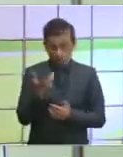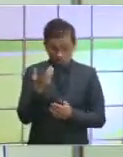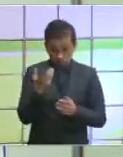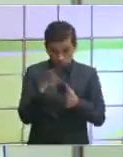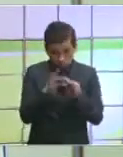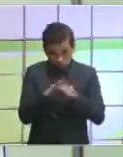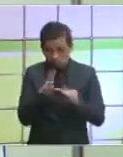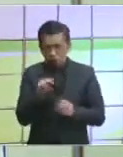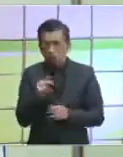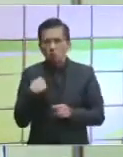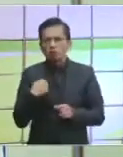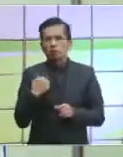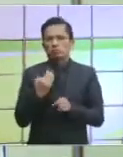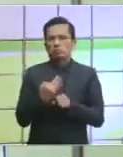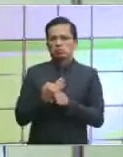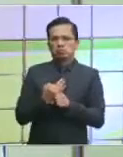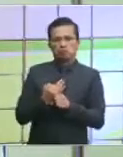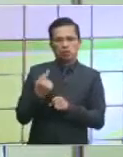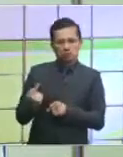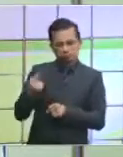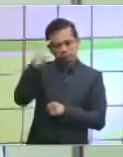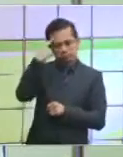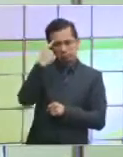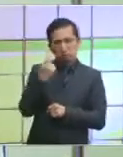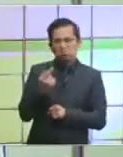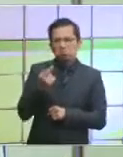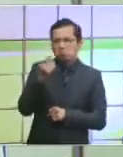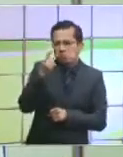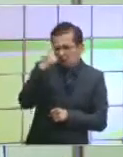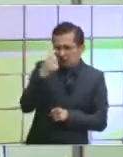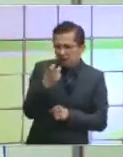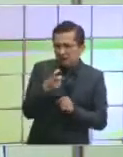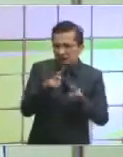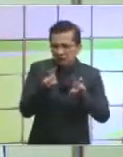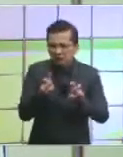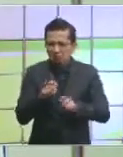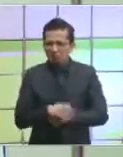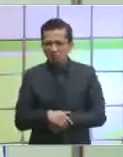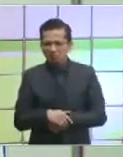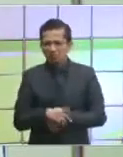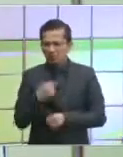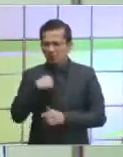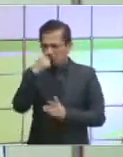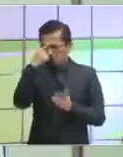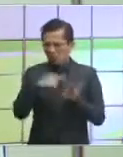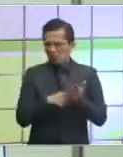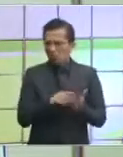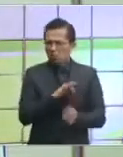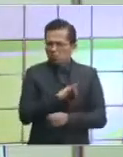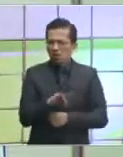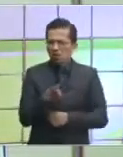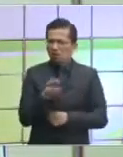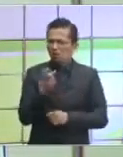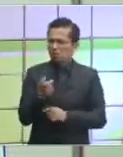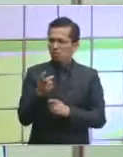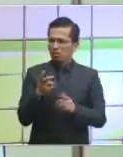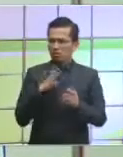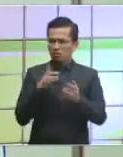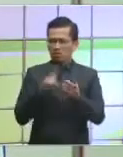apenas me vino como una como una aproximación a este tema pero sí creo que podría haber ahí algunos elementos